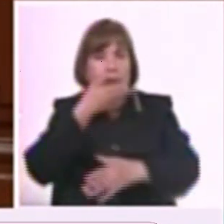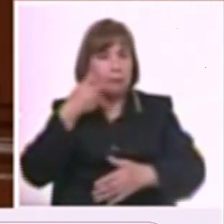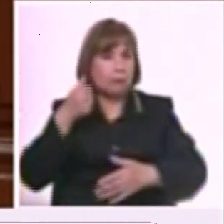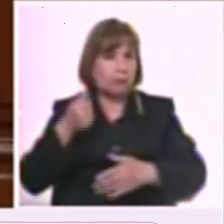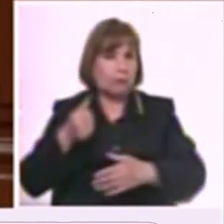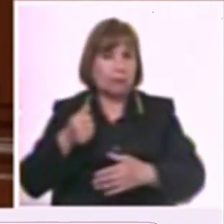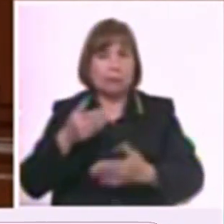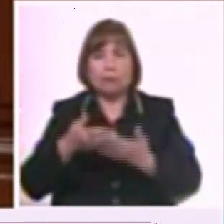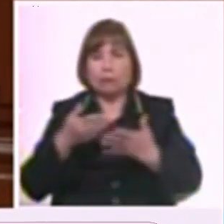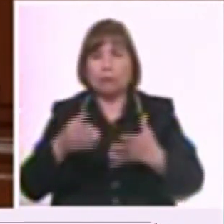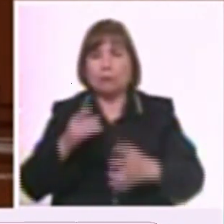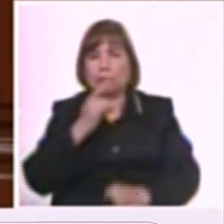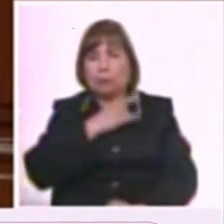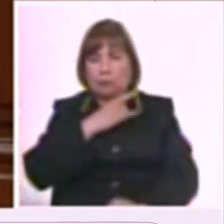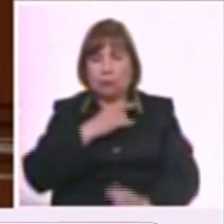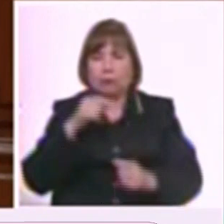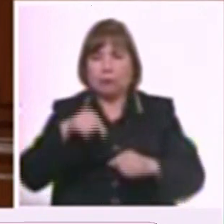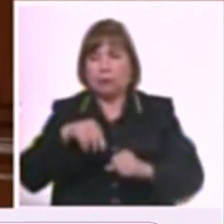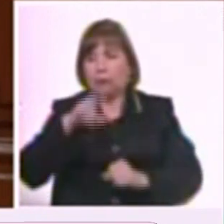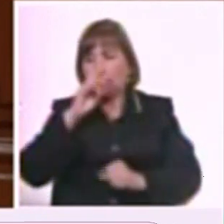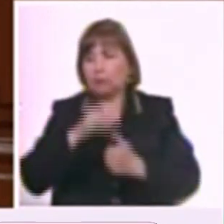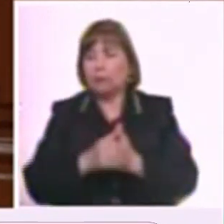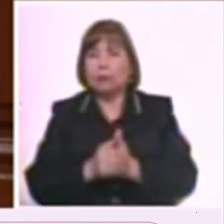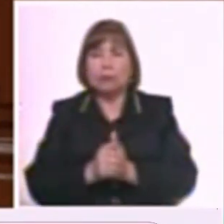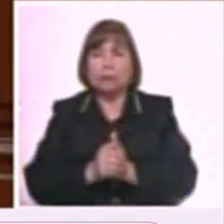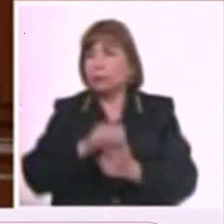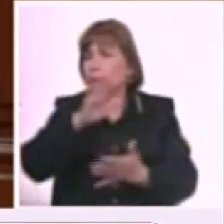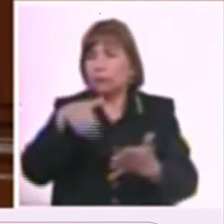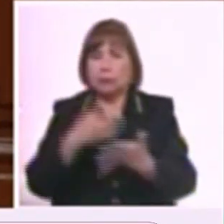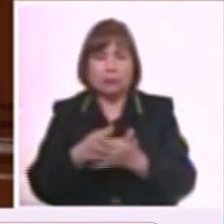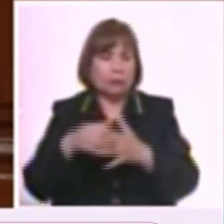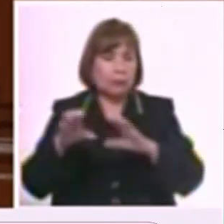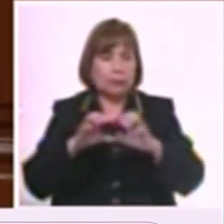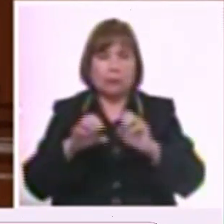de que el gobierno va a impedir el retorno a modelos que permitieron universidades de papel y de cartón.